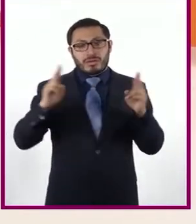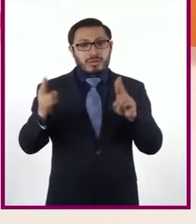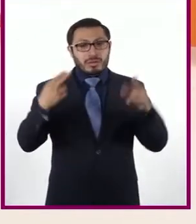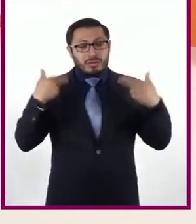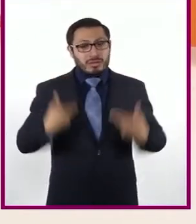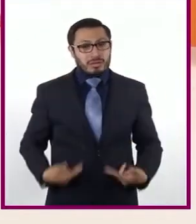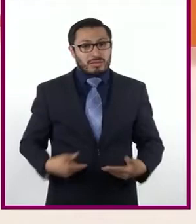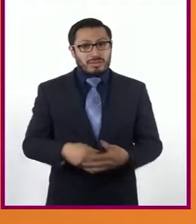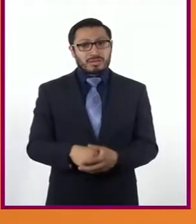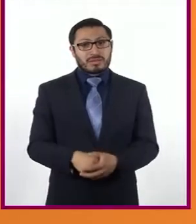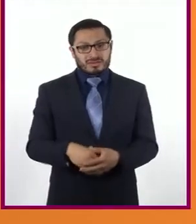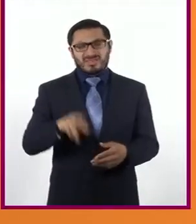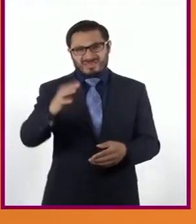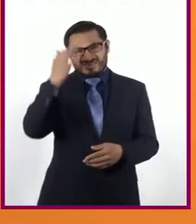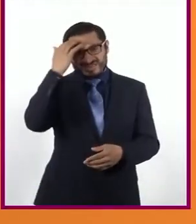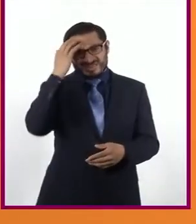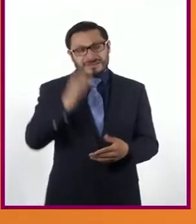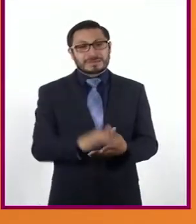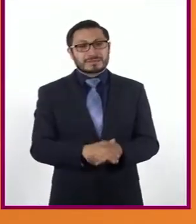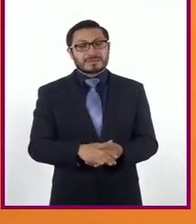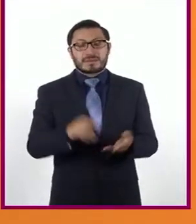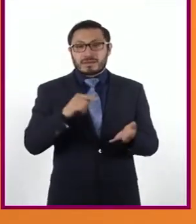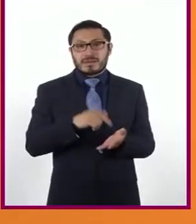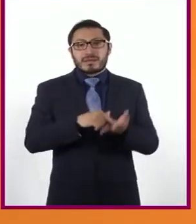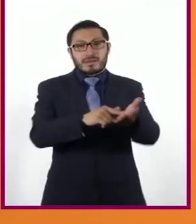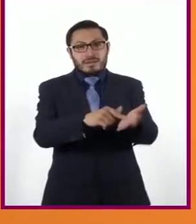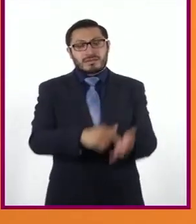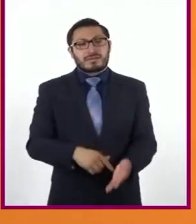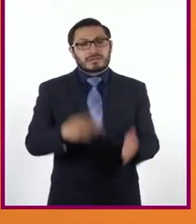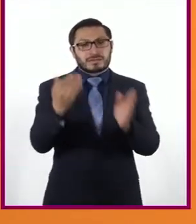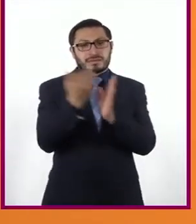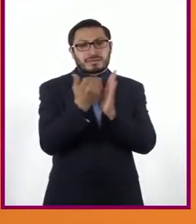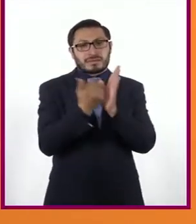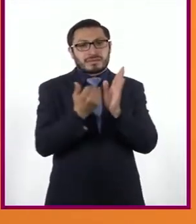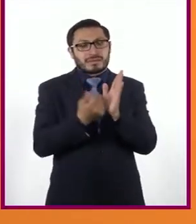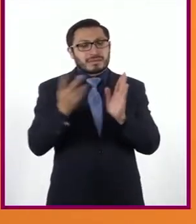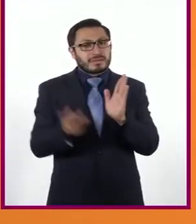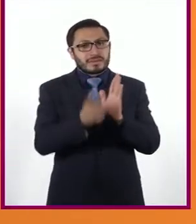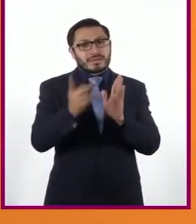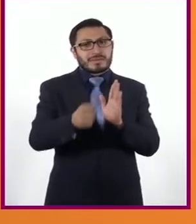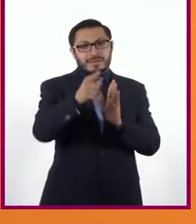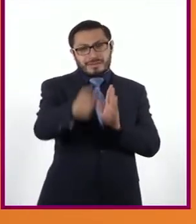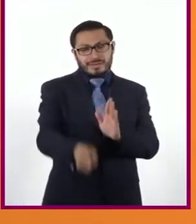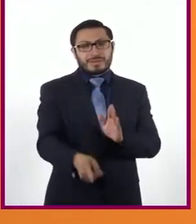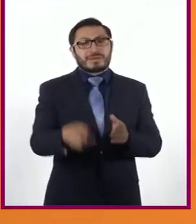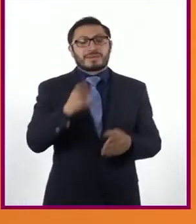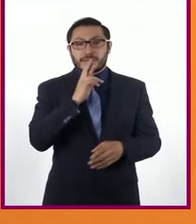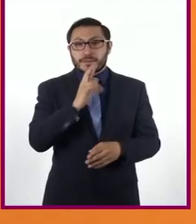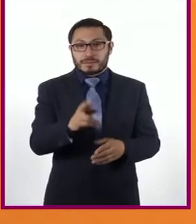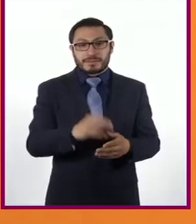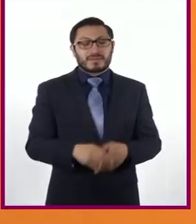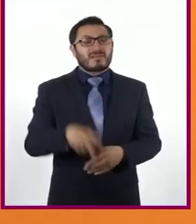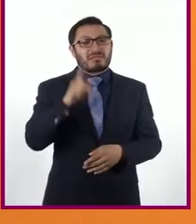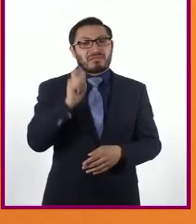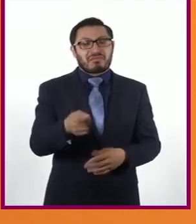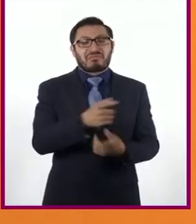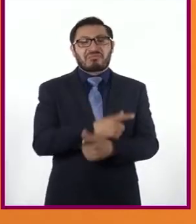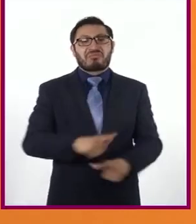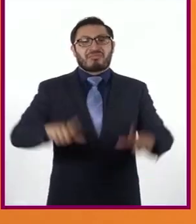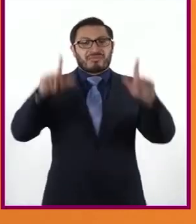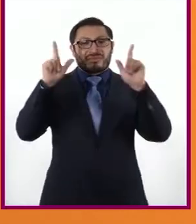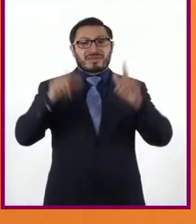suena familiar? Les propongo las siguientes preguntas para que se guíen. ¿Qué es el